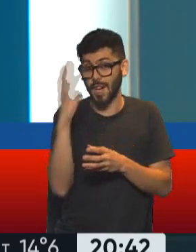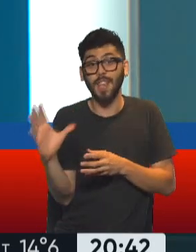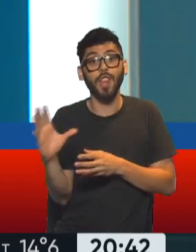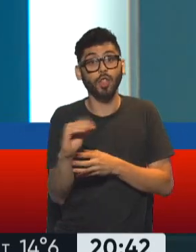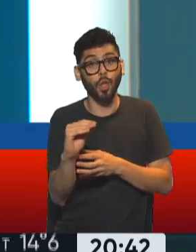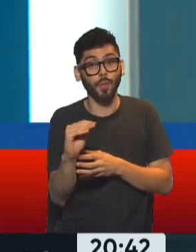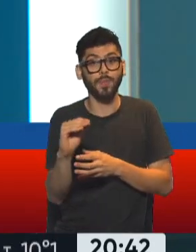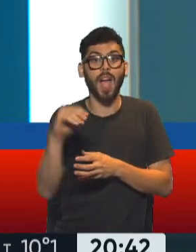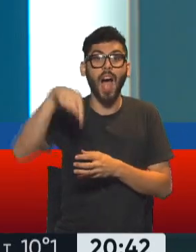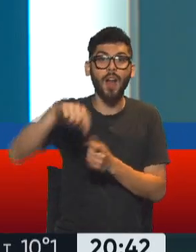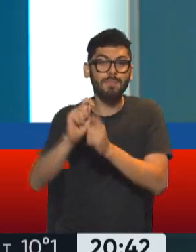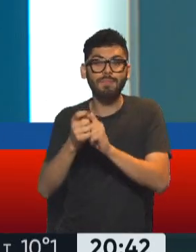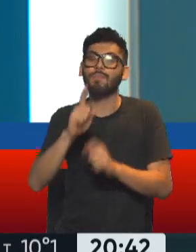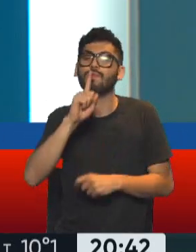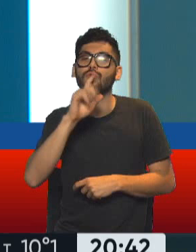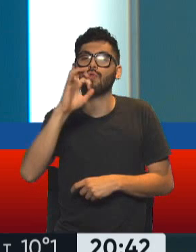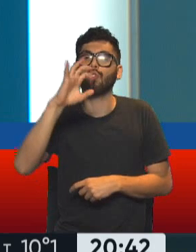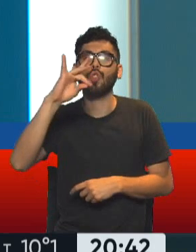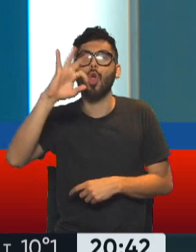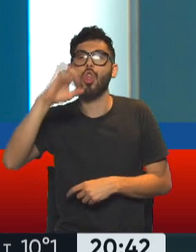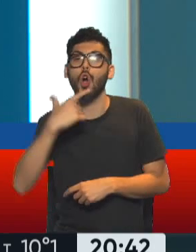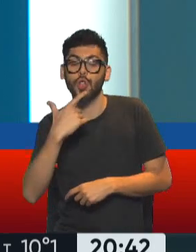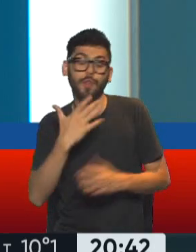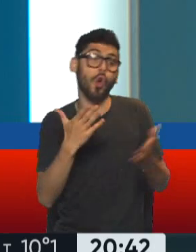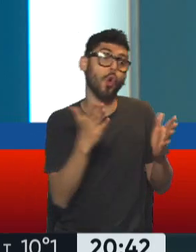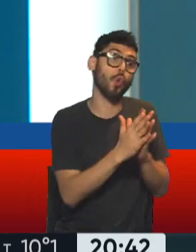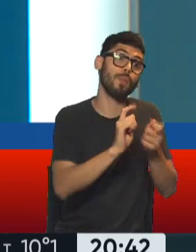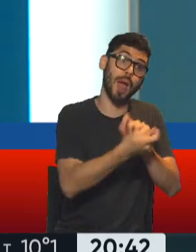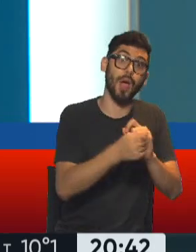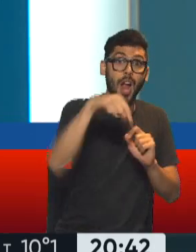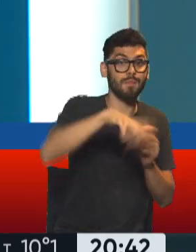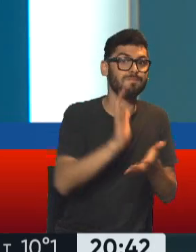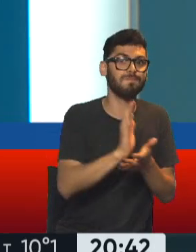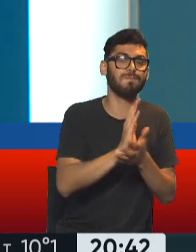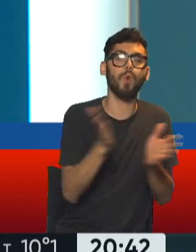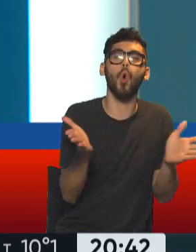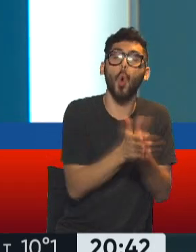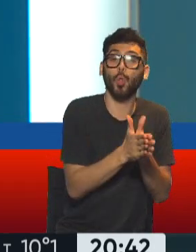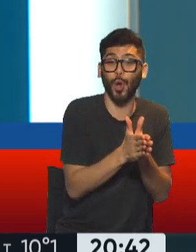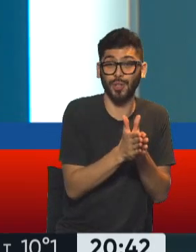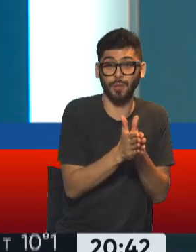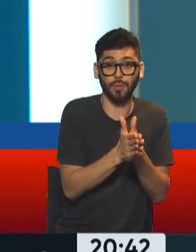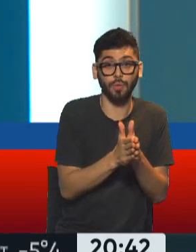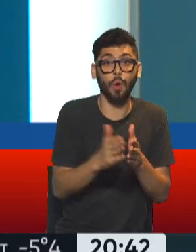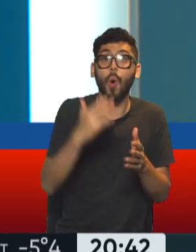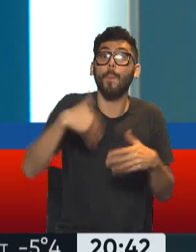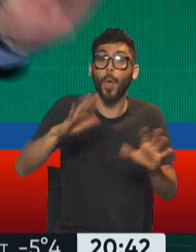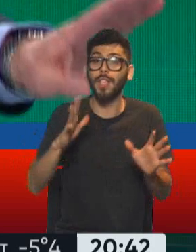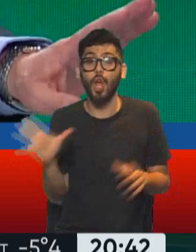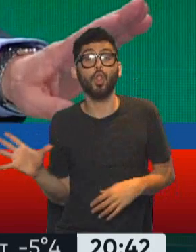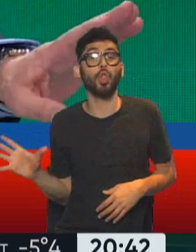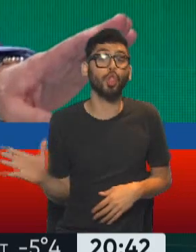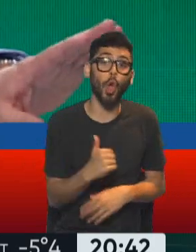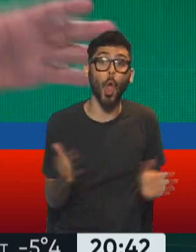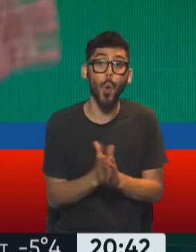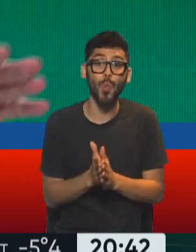que ahora es todos y lo que juntos por el cambio que ahora es juntos se transforma en todos juntos dejamos un